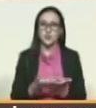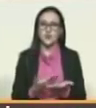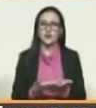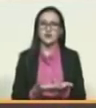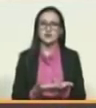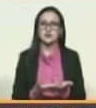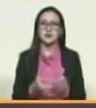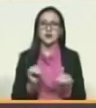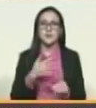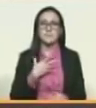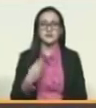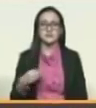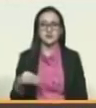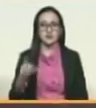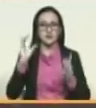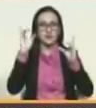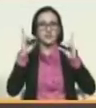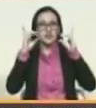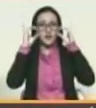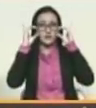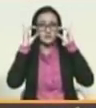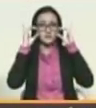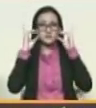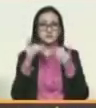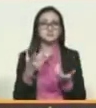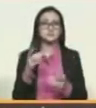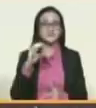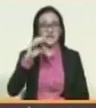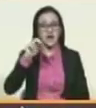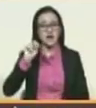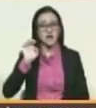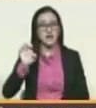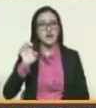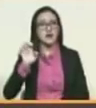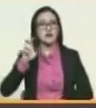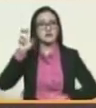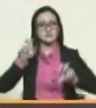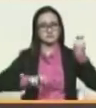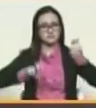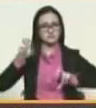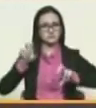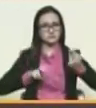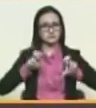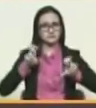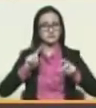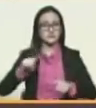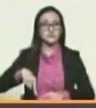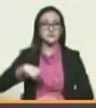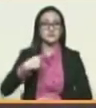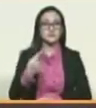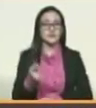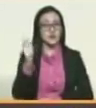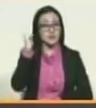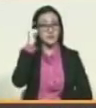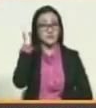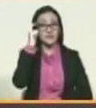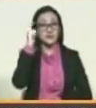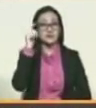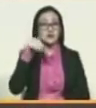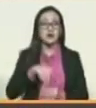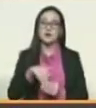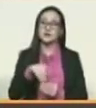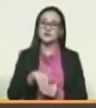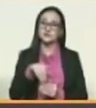la presidenta Delcy Rodríguez, el Consejo Nacional Electoral va a evaluar para una siguiente fecha las